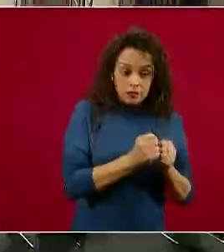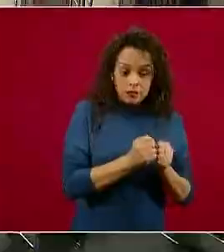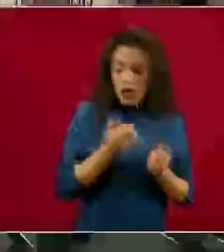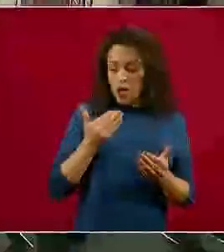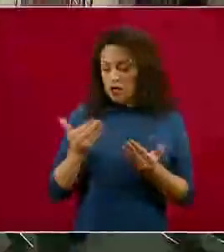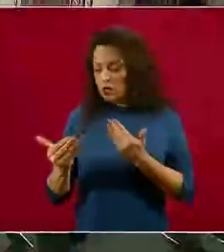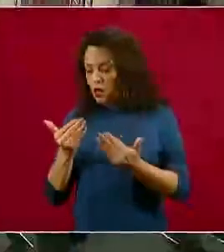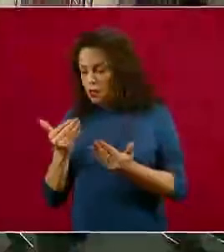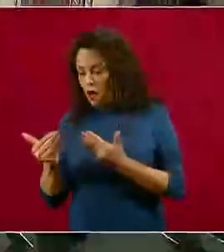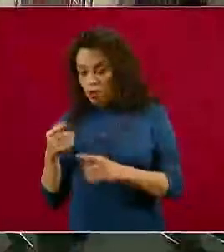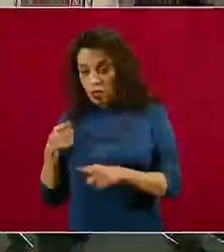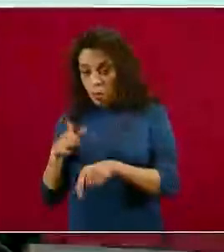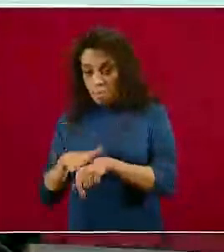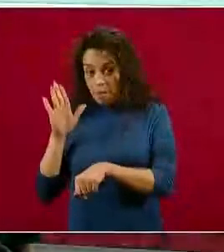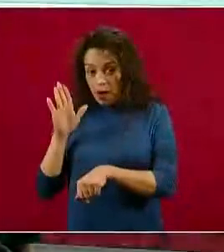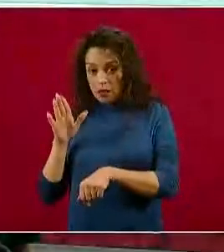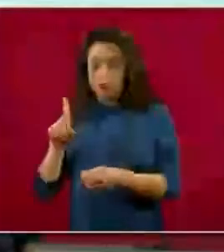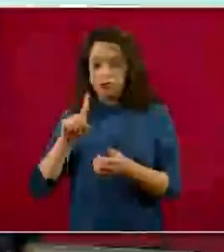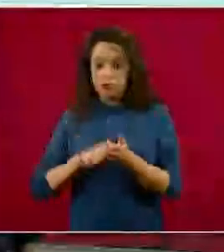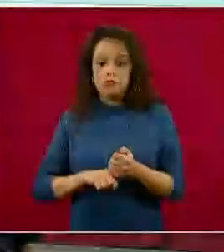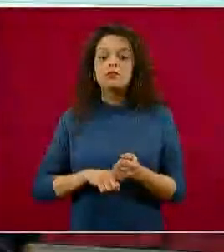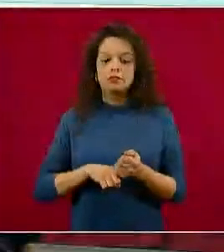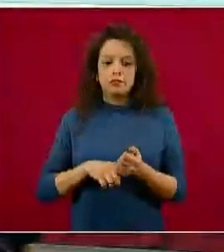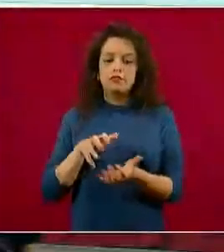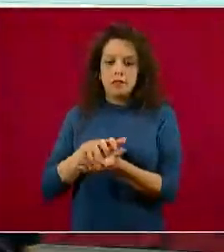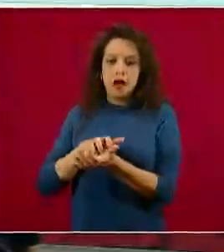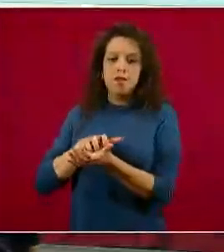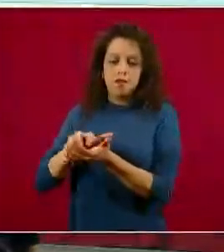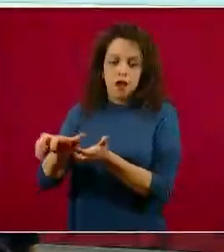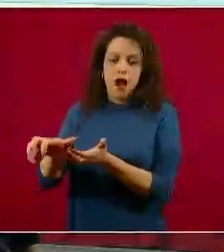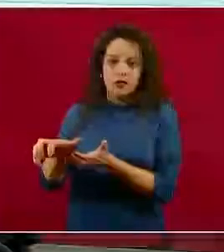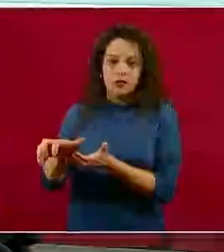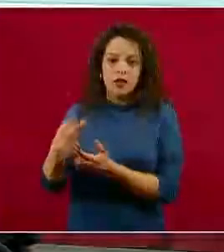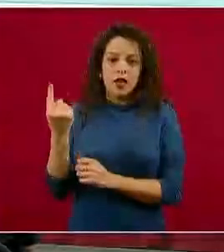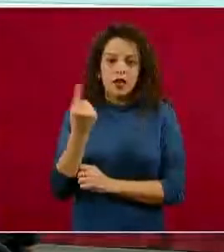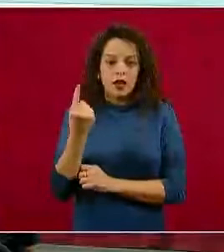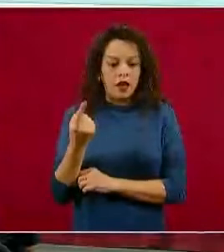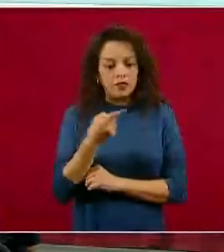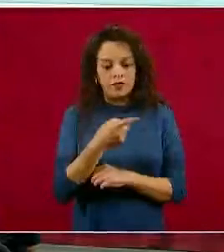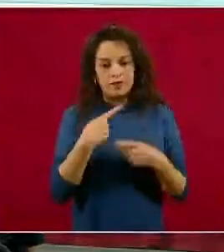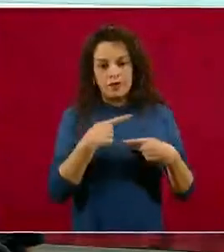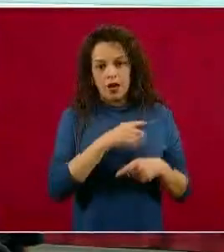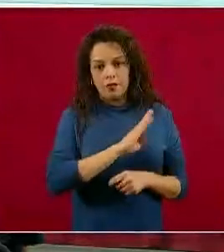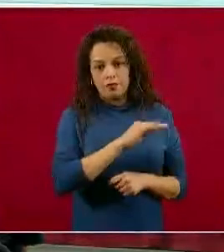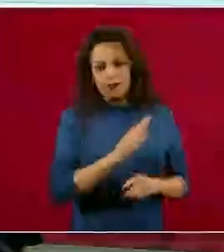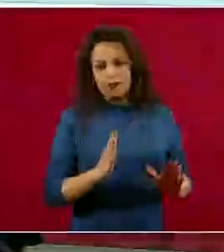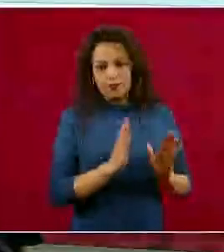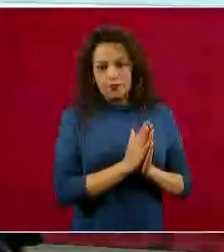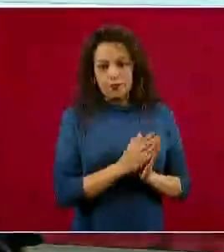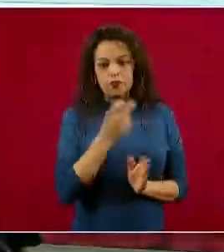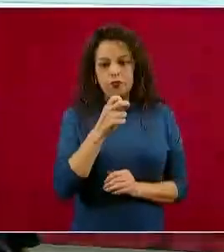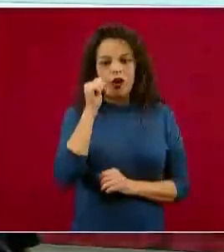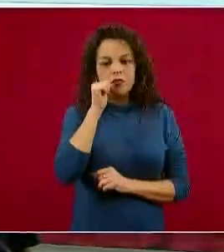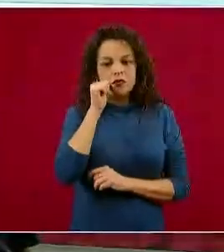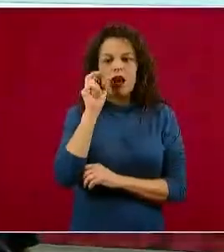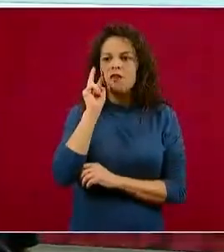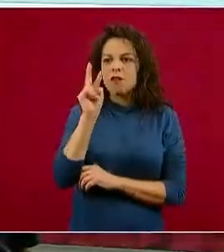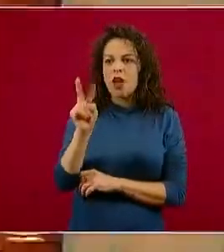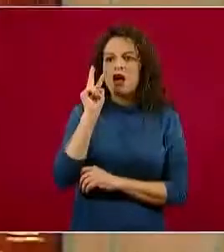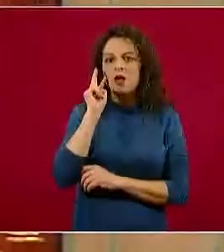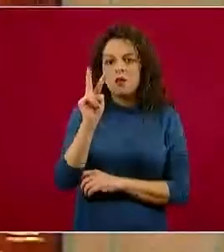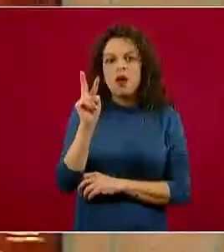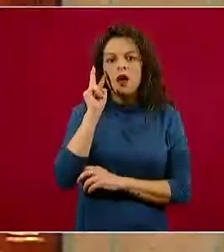estimados sobre todo han representado una mayor cantidad en relación a las defunciones, siempre veíamos la línea de